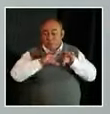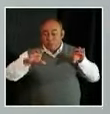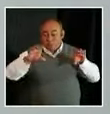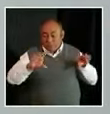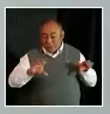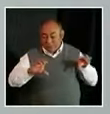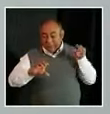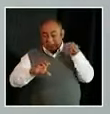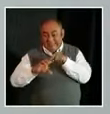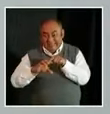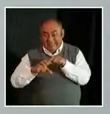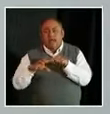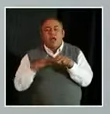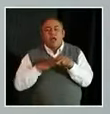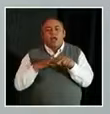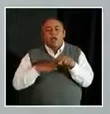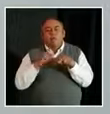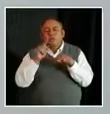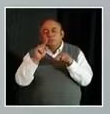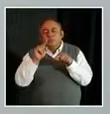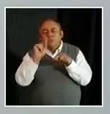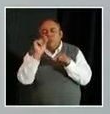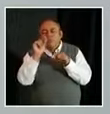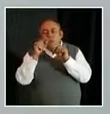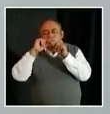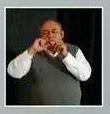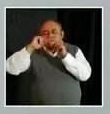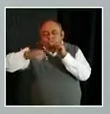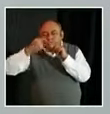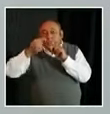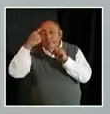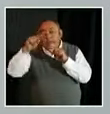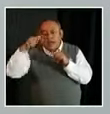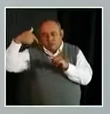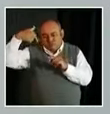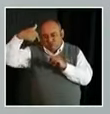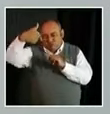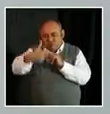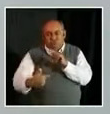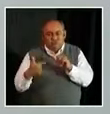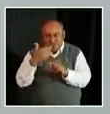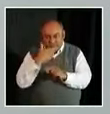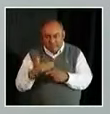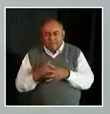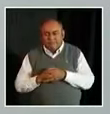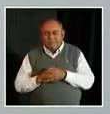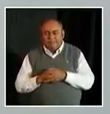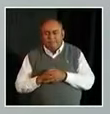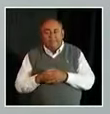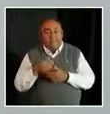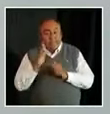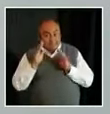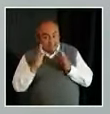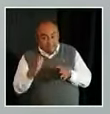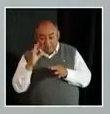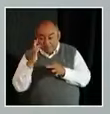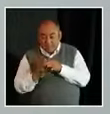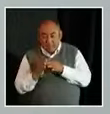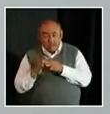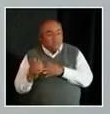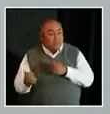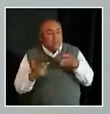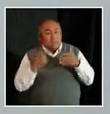vaya luego la soldadura. Y una vez ya en campo, al soldarlos, se